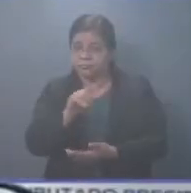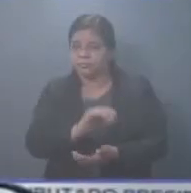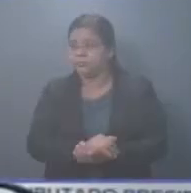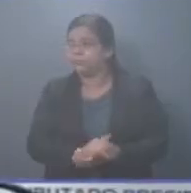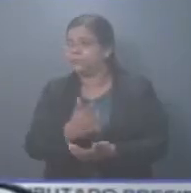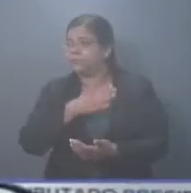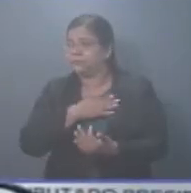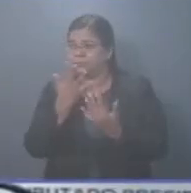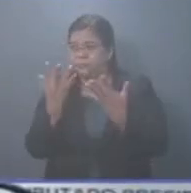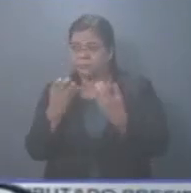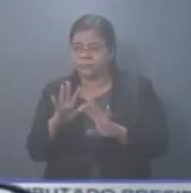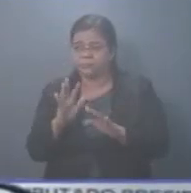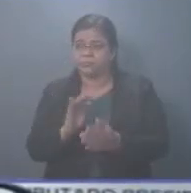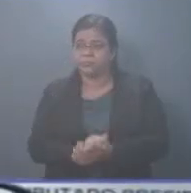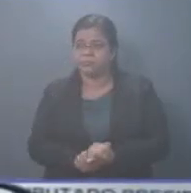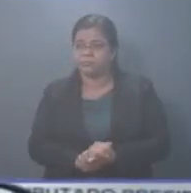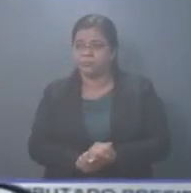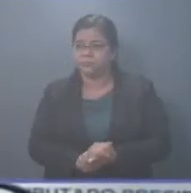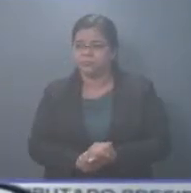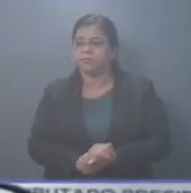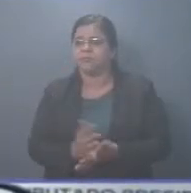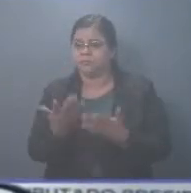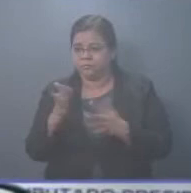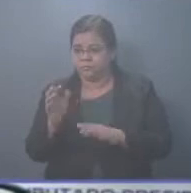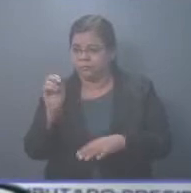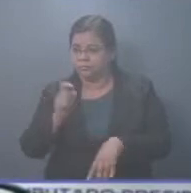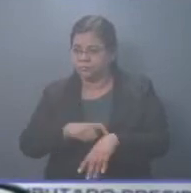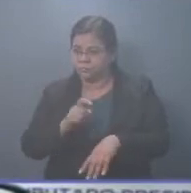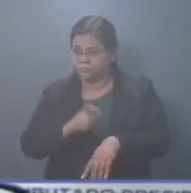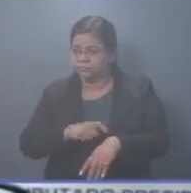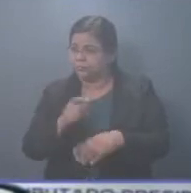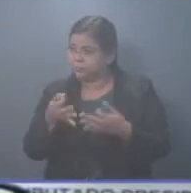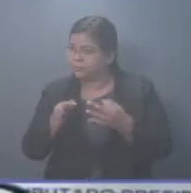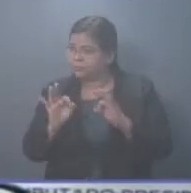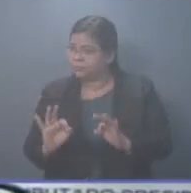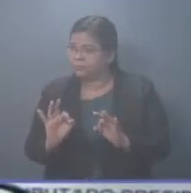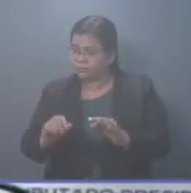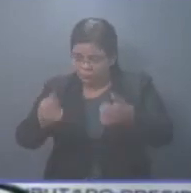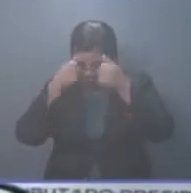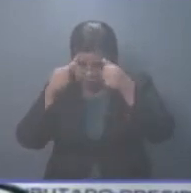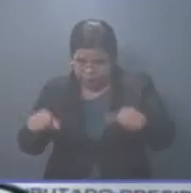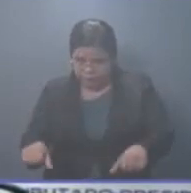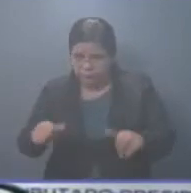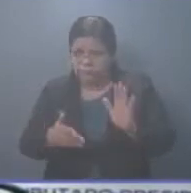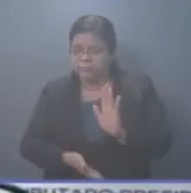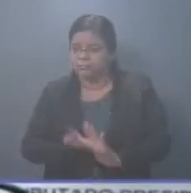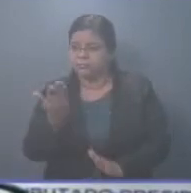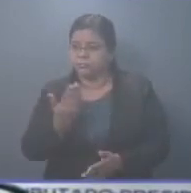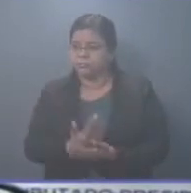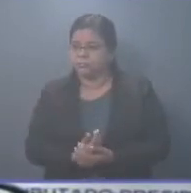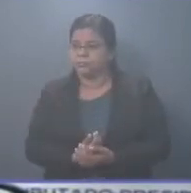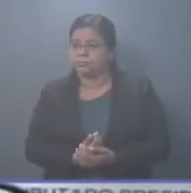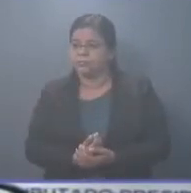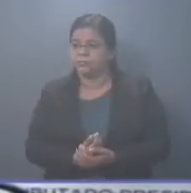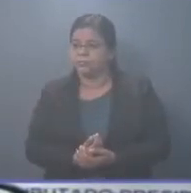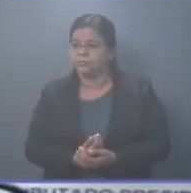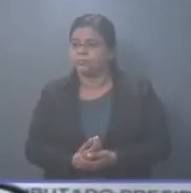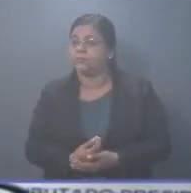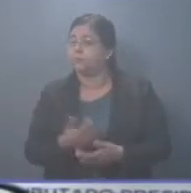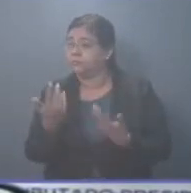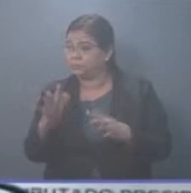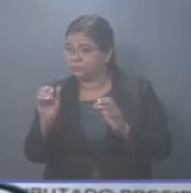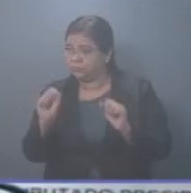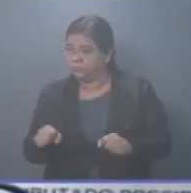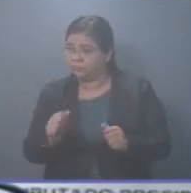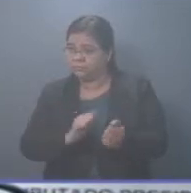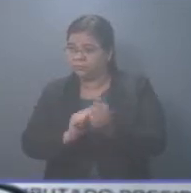hubiera preferido que mejor lo hagamos a manera de consenso para que podamos avanzar